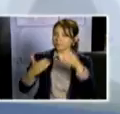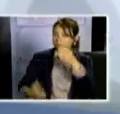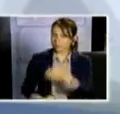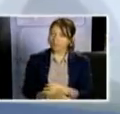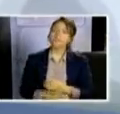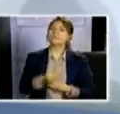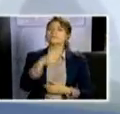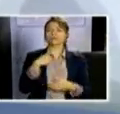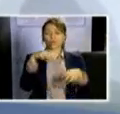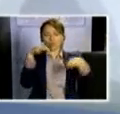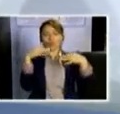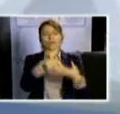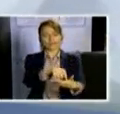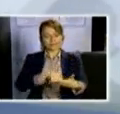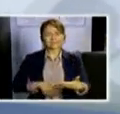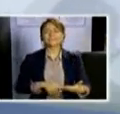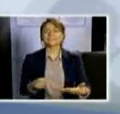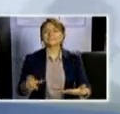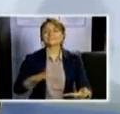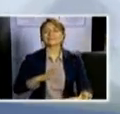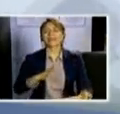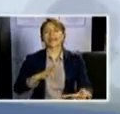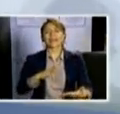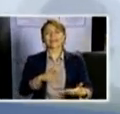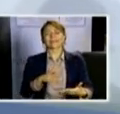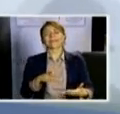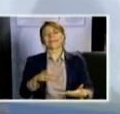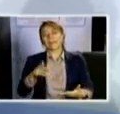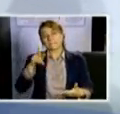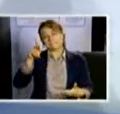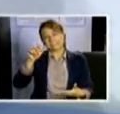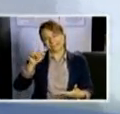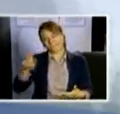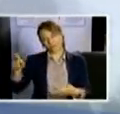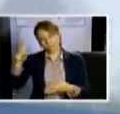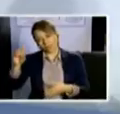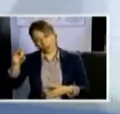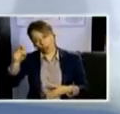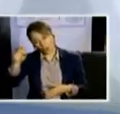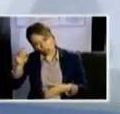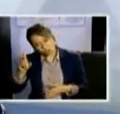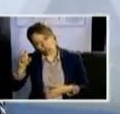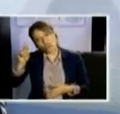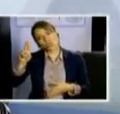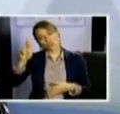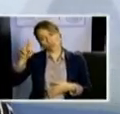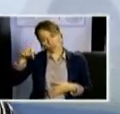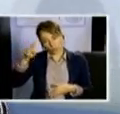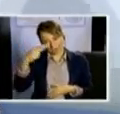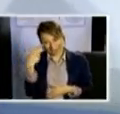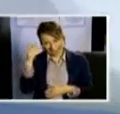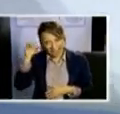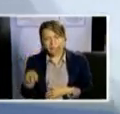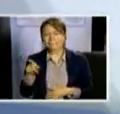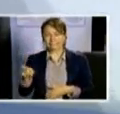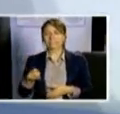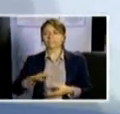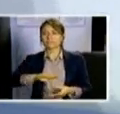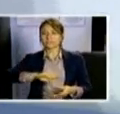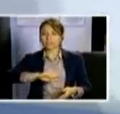la plataforma de Durham, pues ya van en 86 hojas el anexo. Yo espero que no sigan aumentando las hojas y que sí